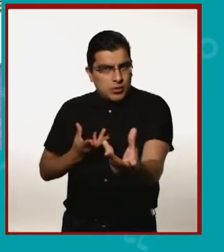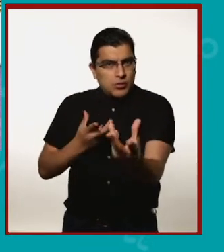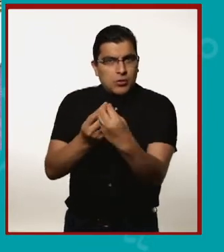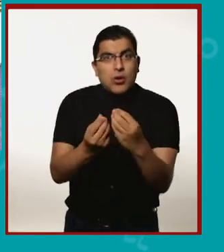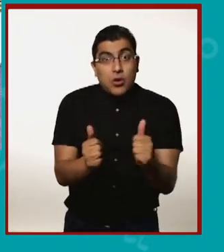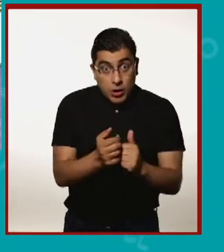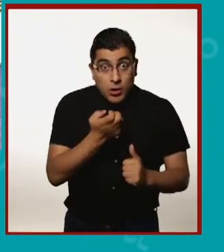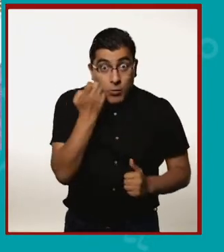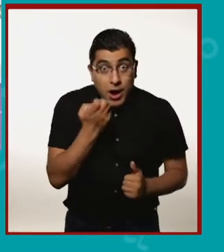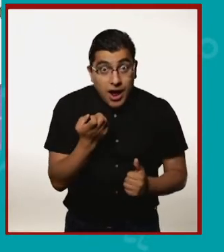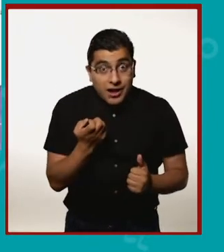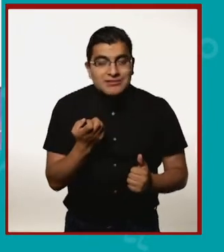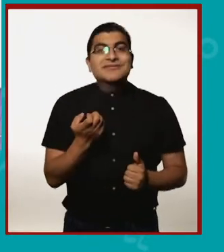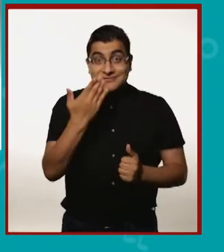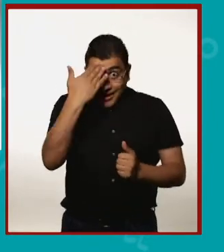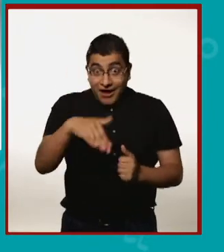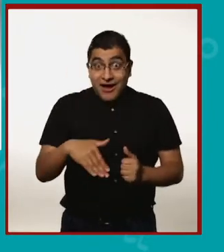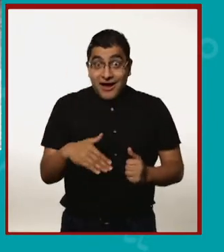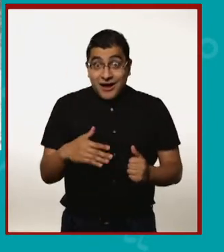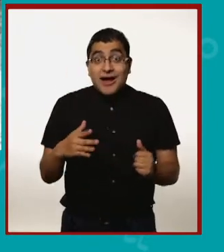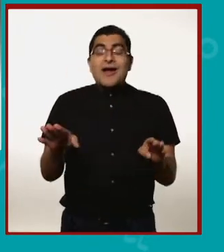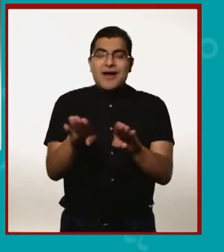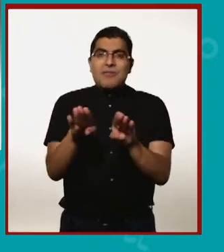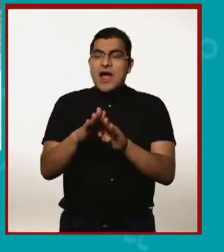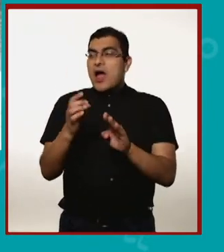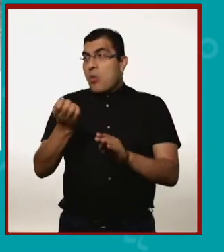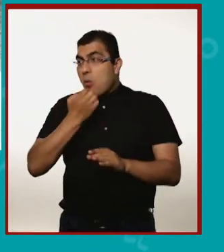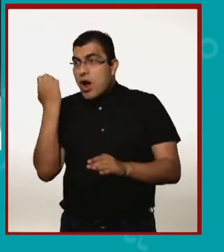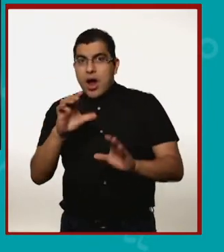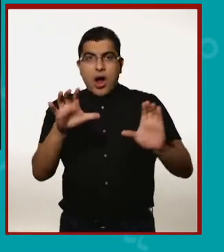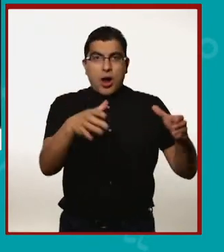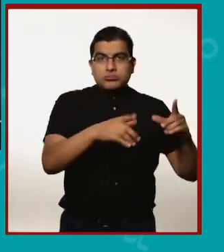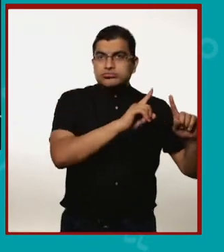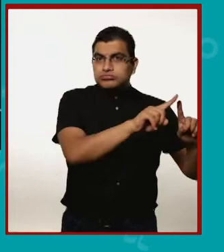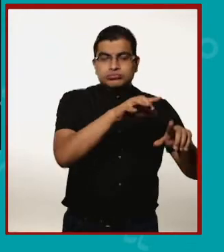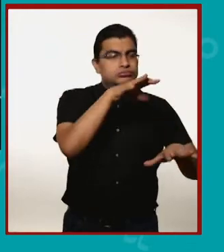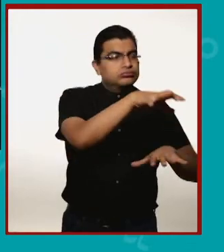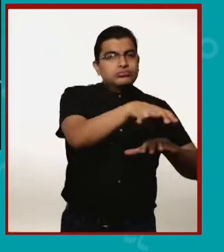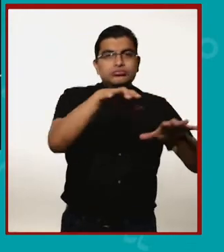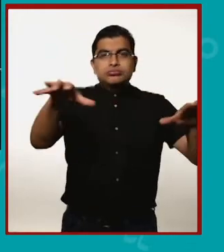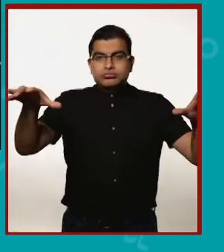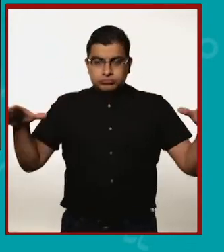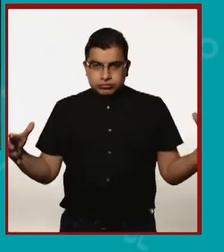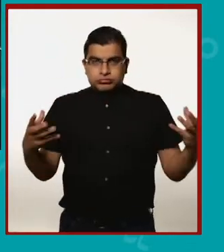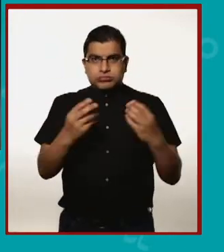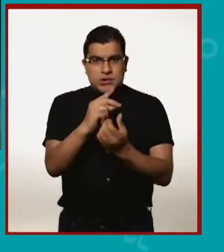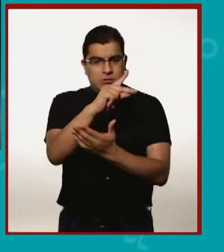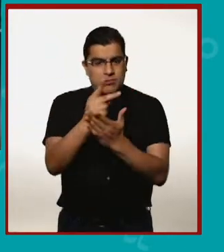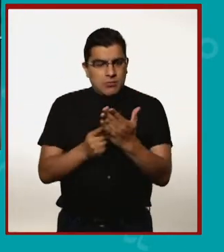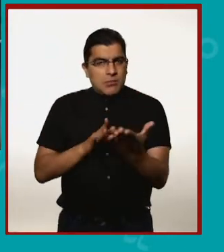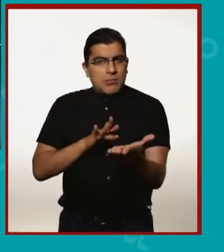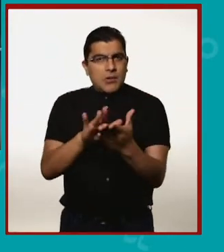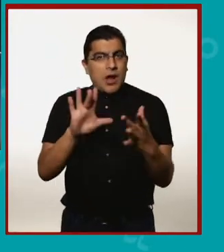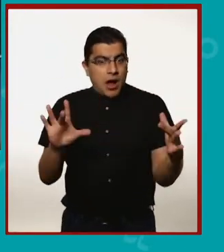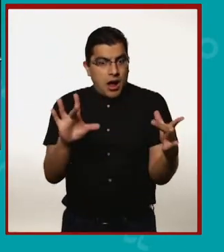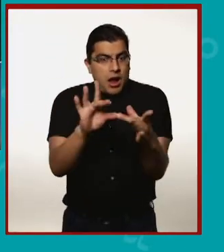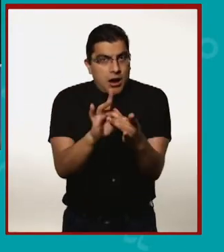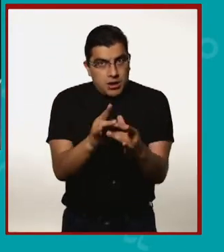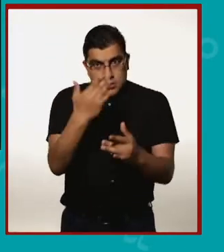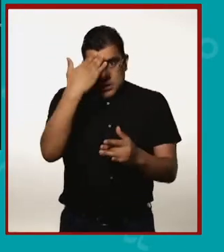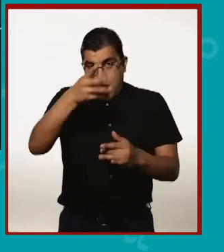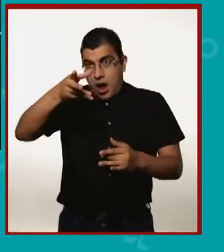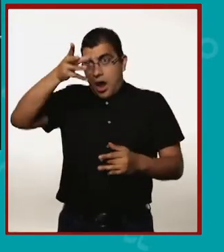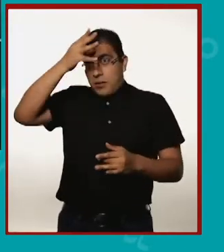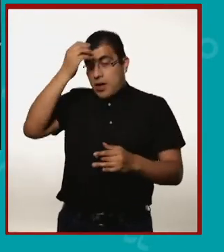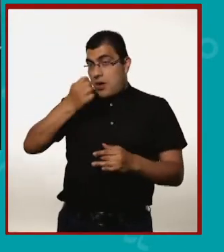comunidades y sus escuelas? A raíz de ello, las escuelas y las comunidades en las que se ubican pueden idear proyectos que